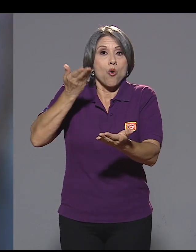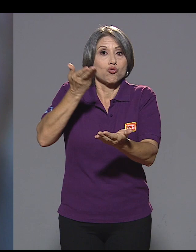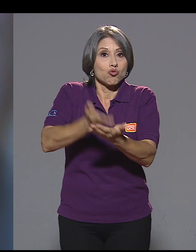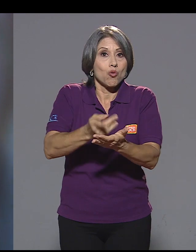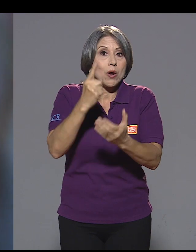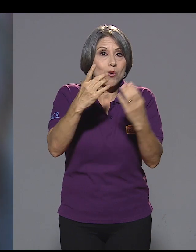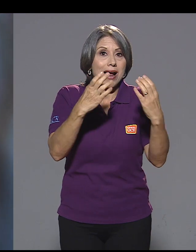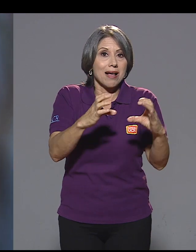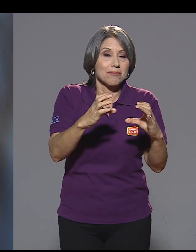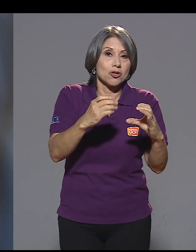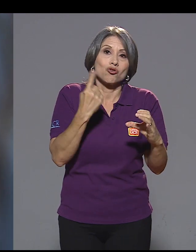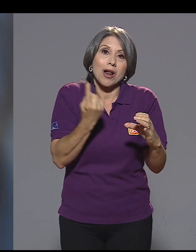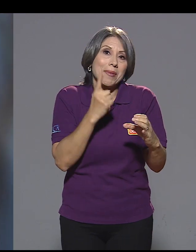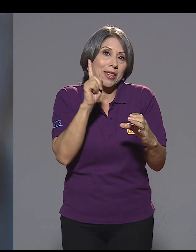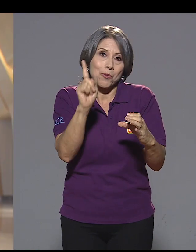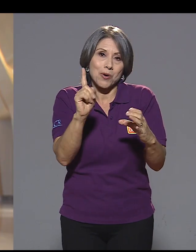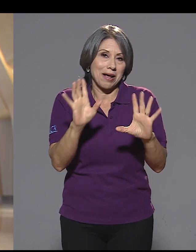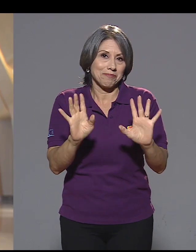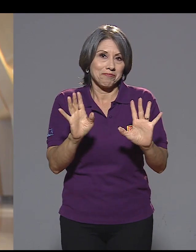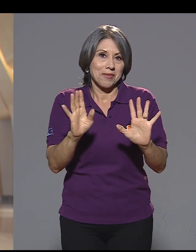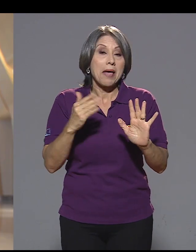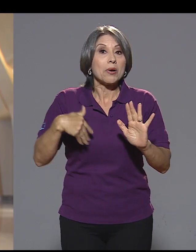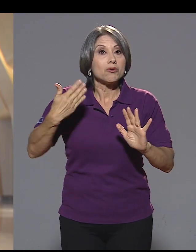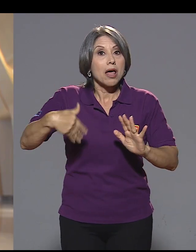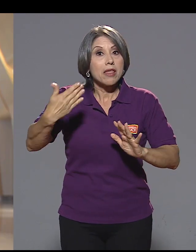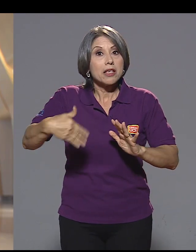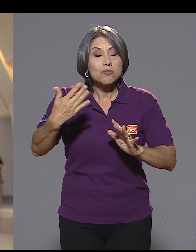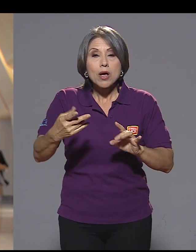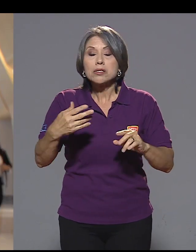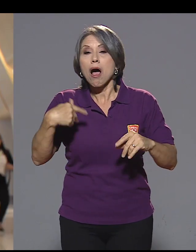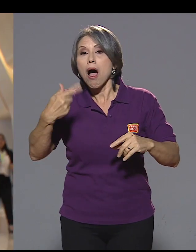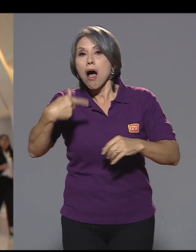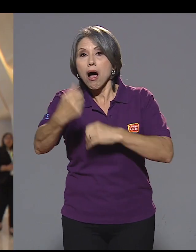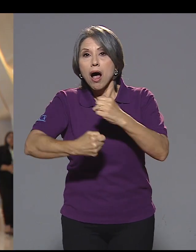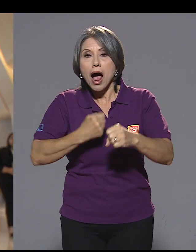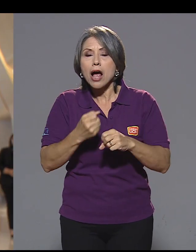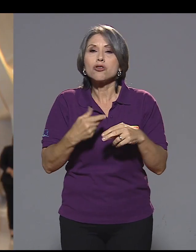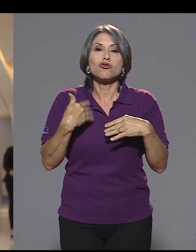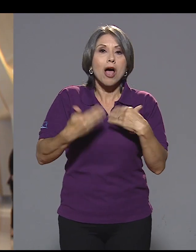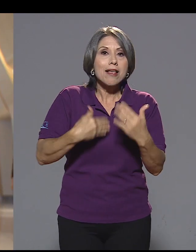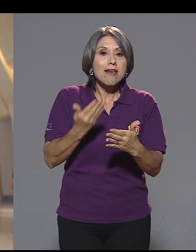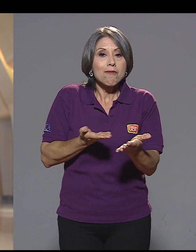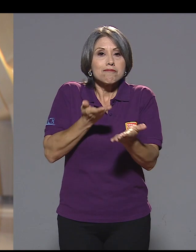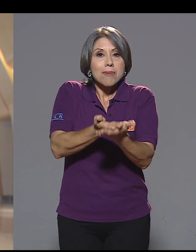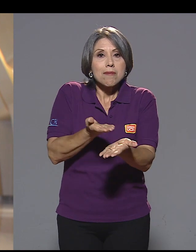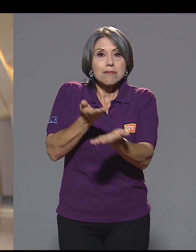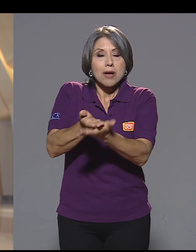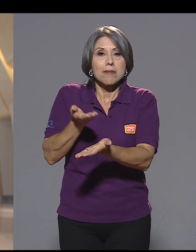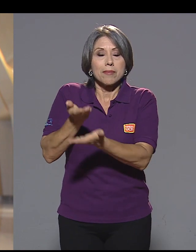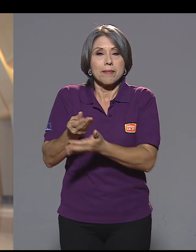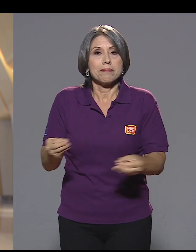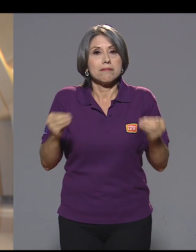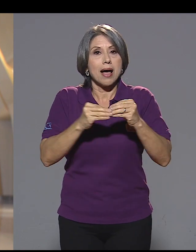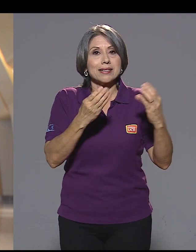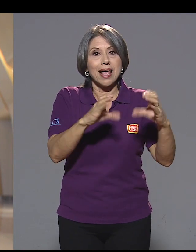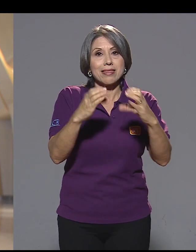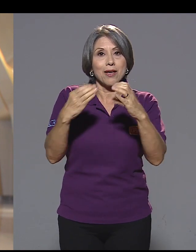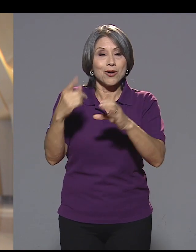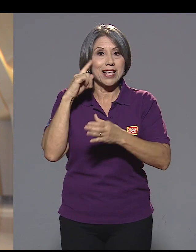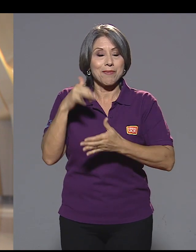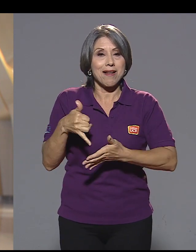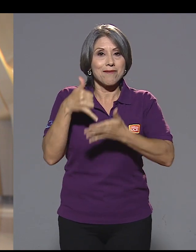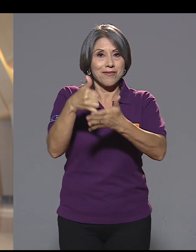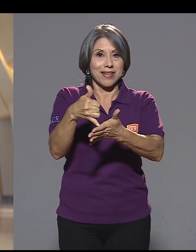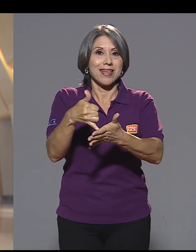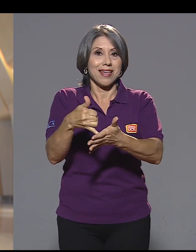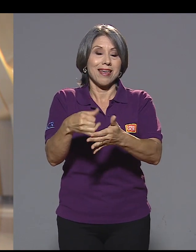después, o una sola categoría y que después los siguientes años sigan postulando en más categorías y puliendo